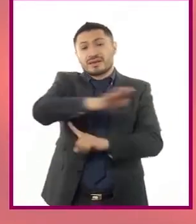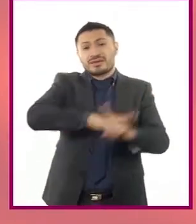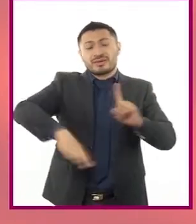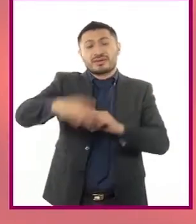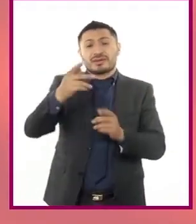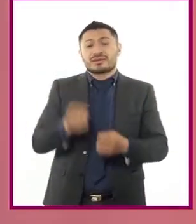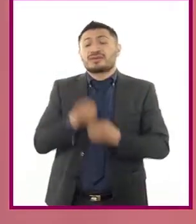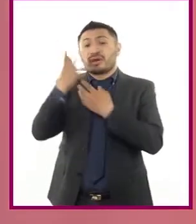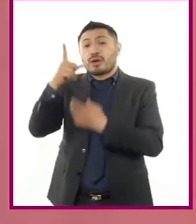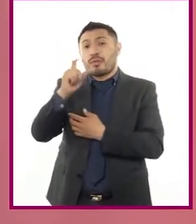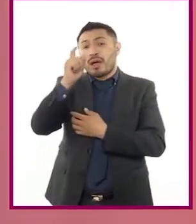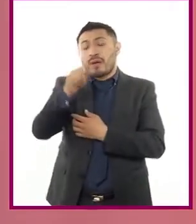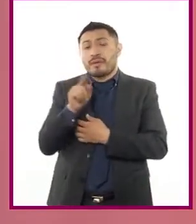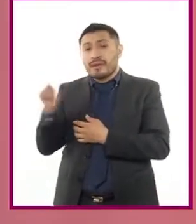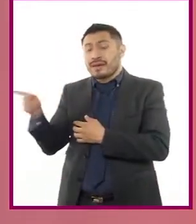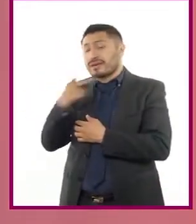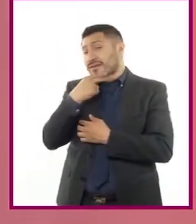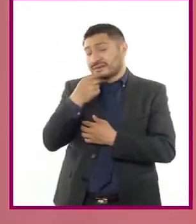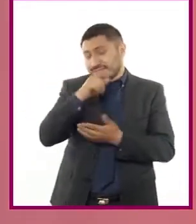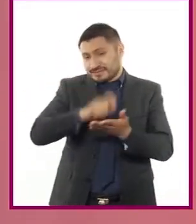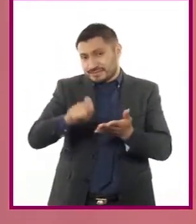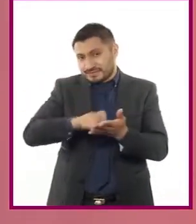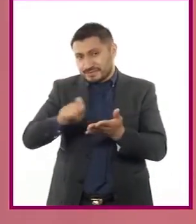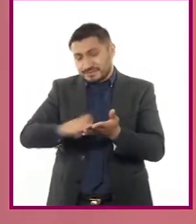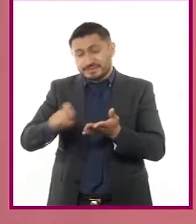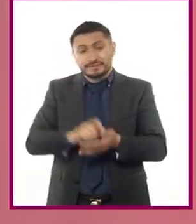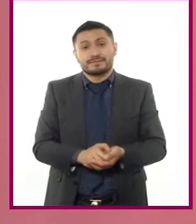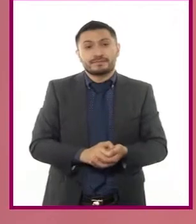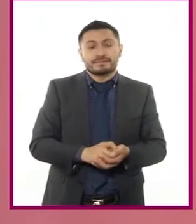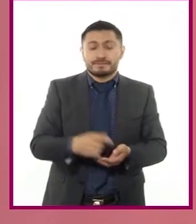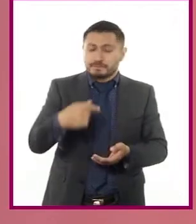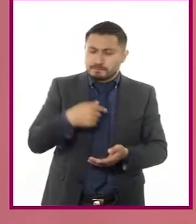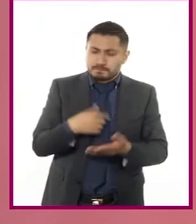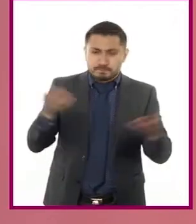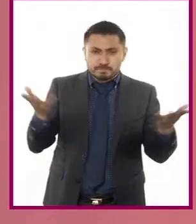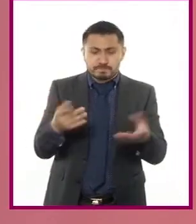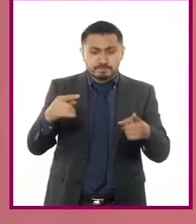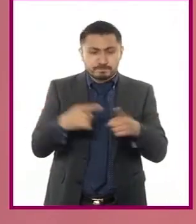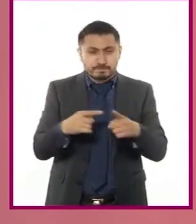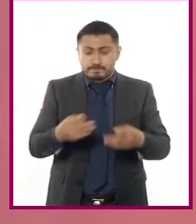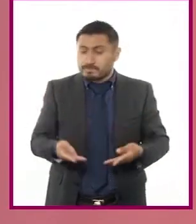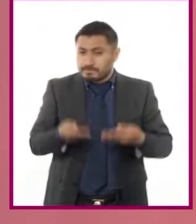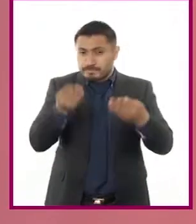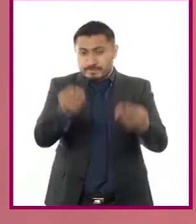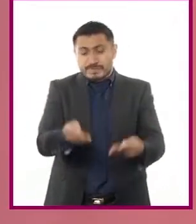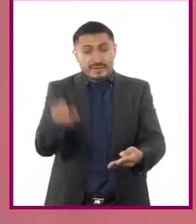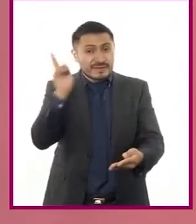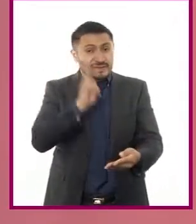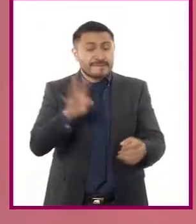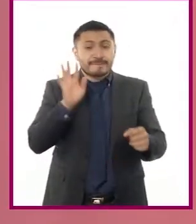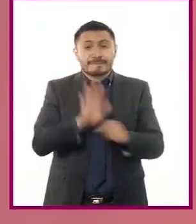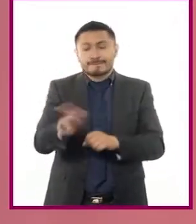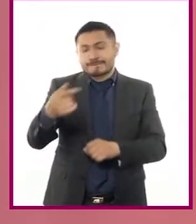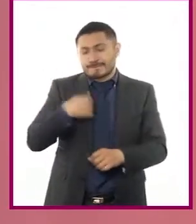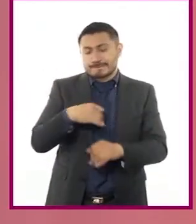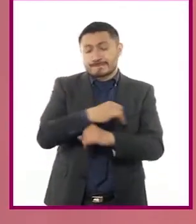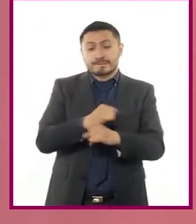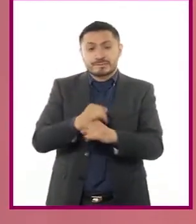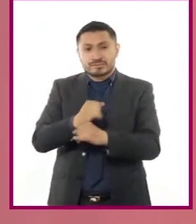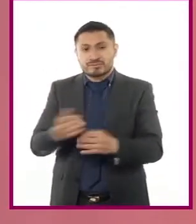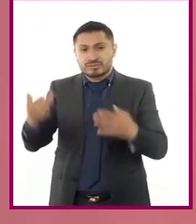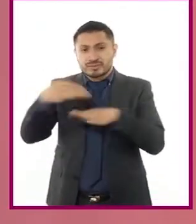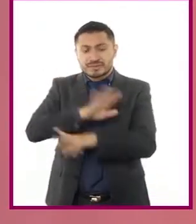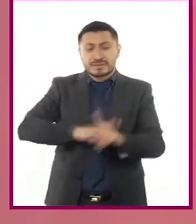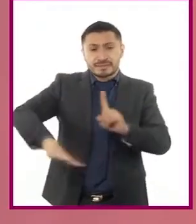Pablo Neruda? Claro que sí, profesor. Mire, yo hice mi tarea. Veamos qué les parece lo que investigué acerca del mundo